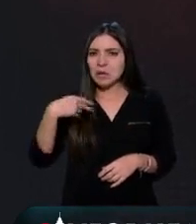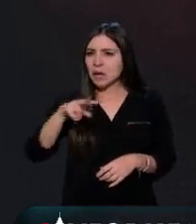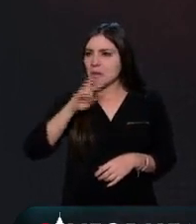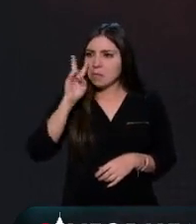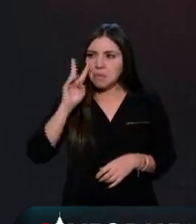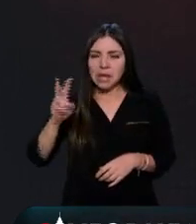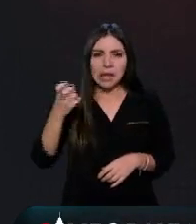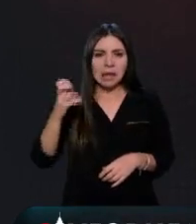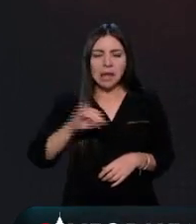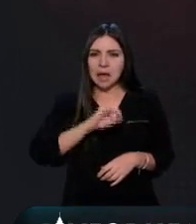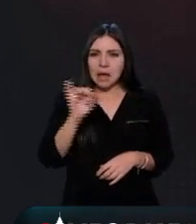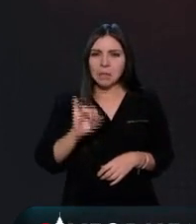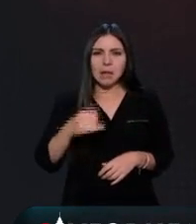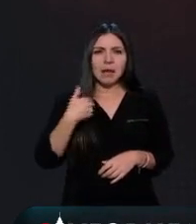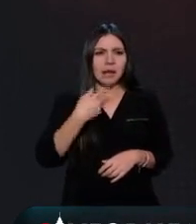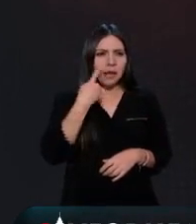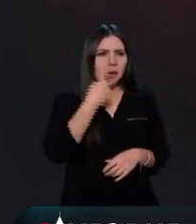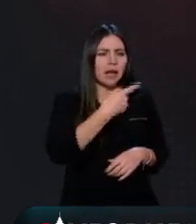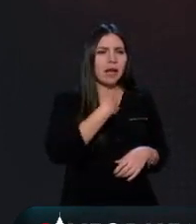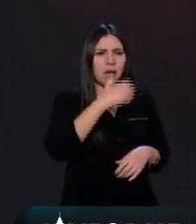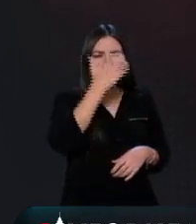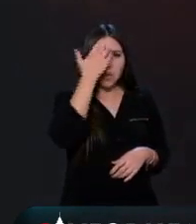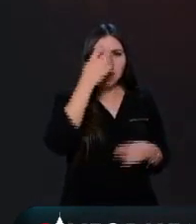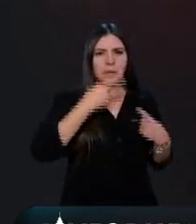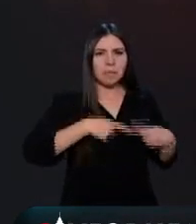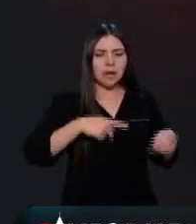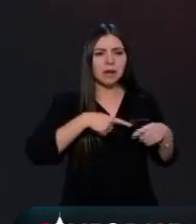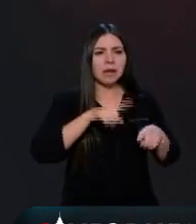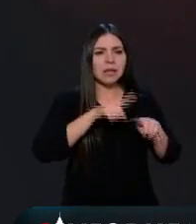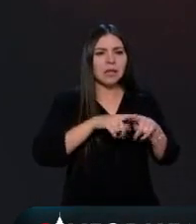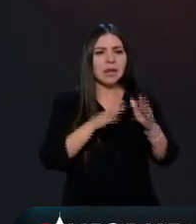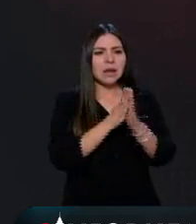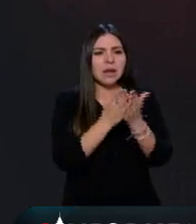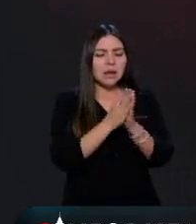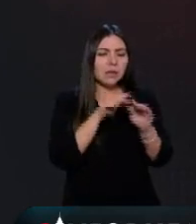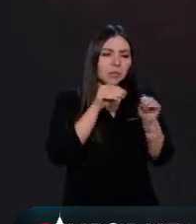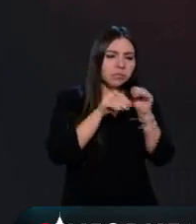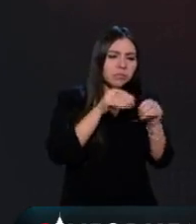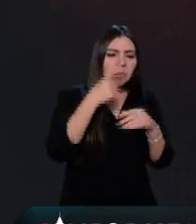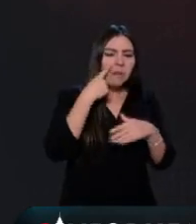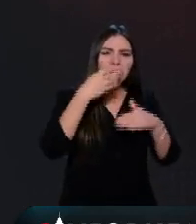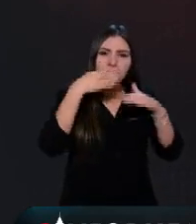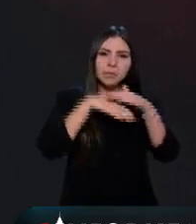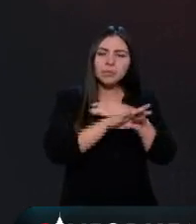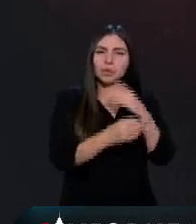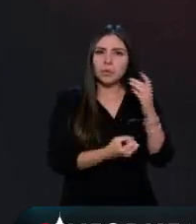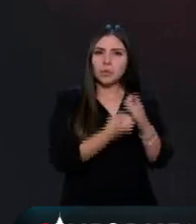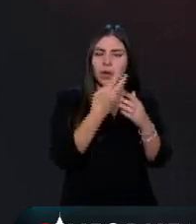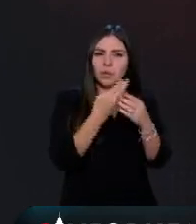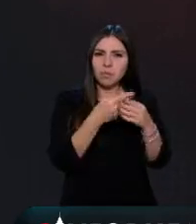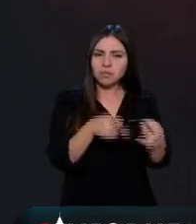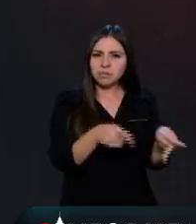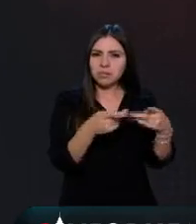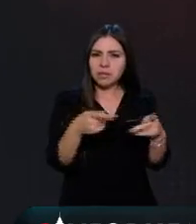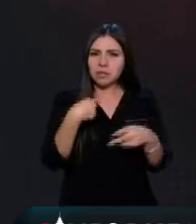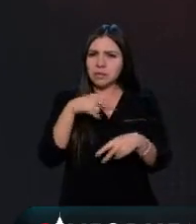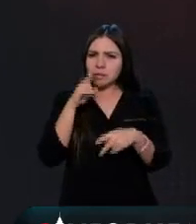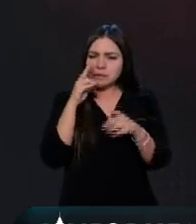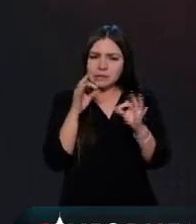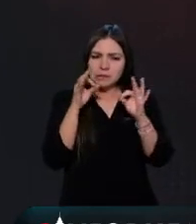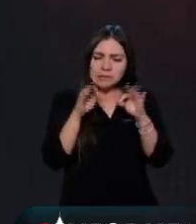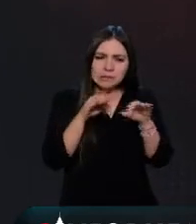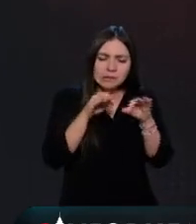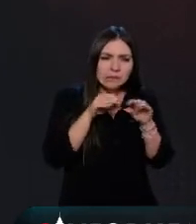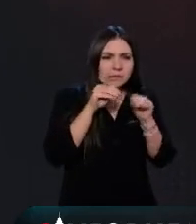acceso a los editores de estas editoriales, he visto el proceso muy de cerca. Otra de las cosas con la que puedo sustentar